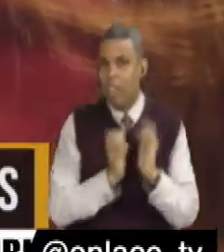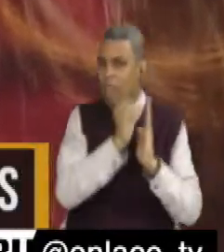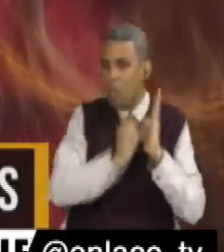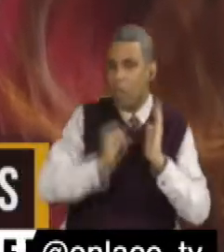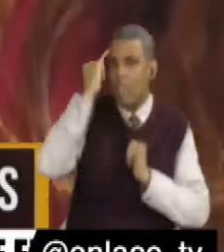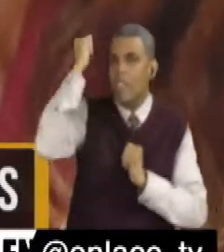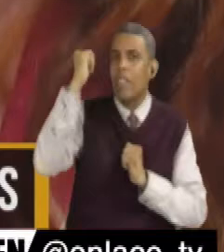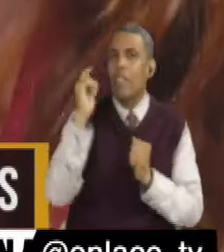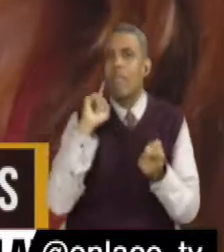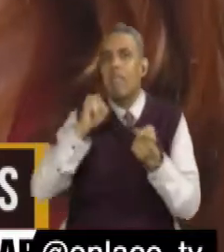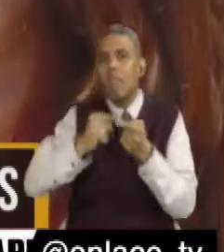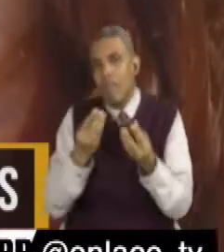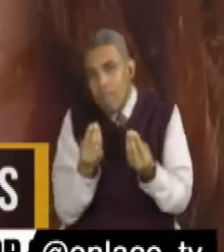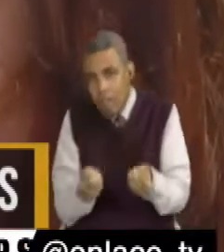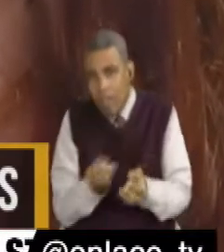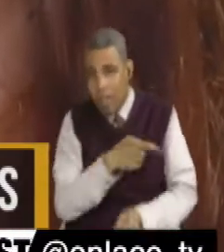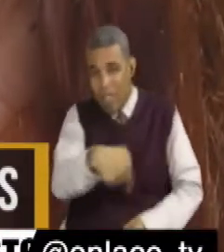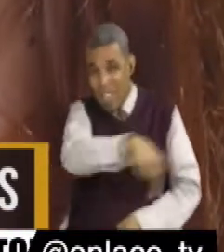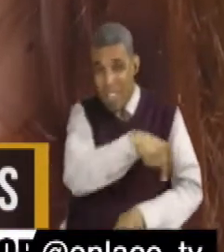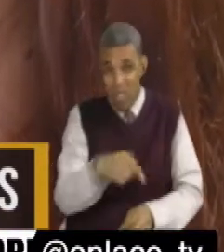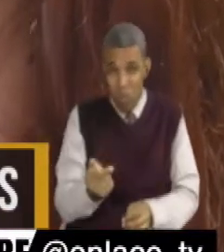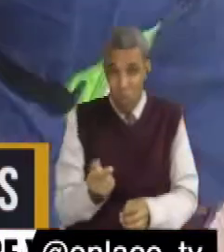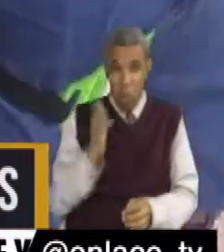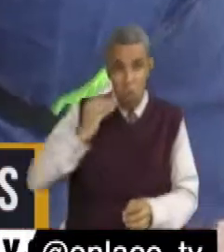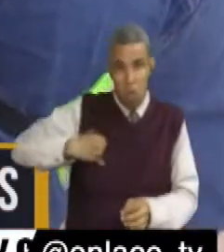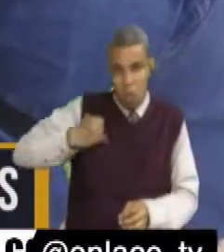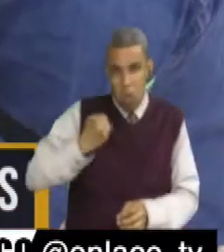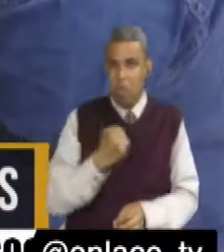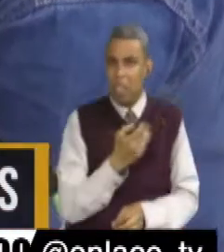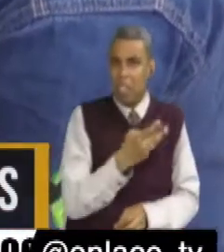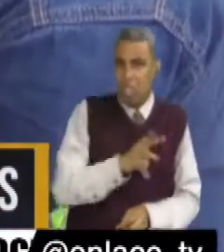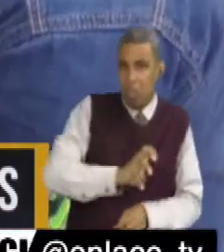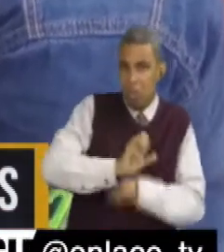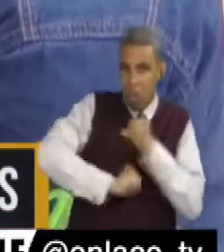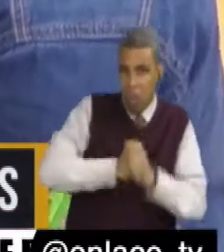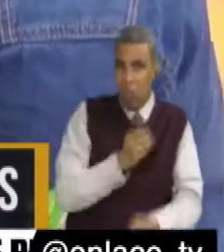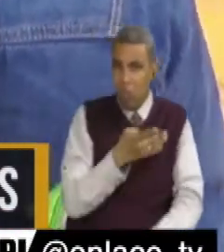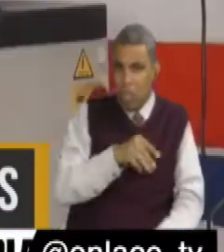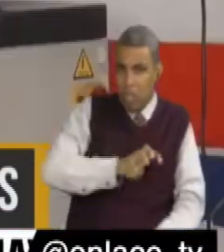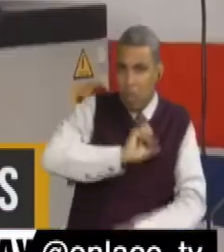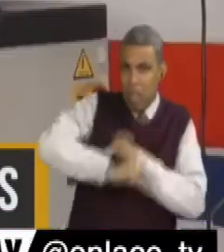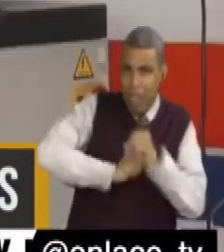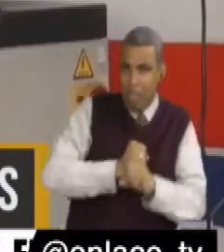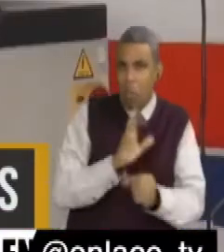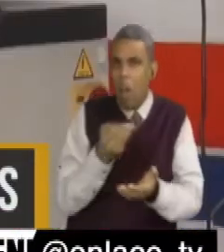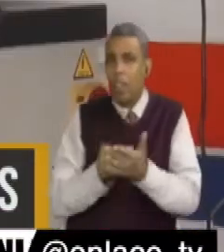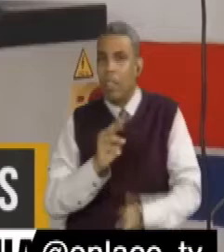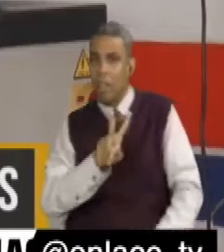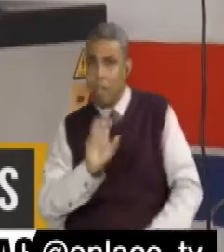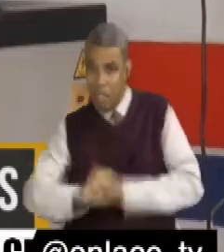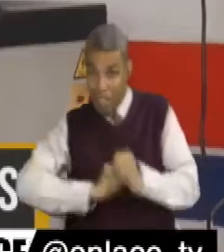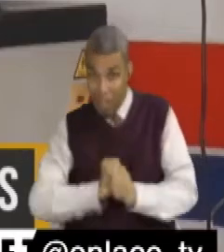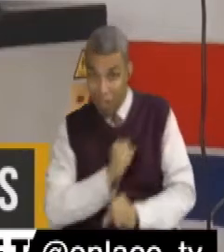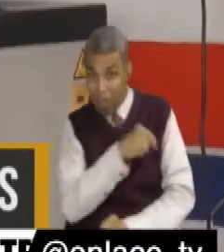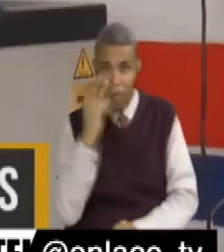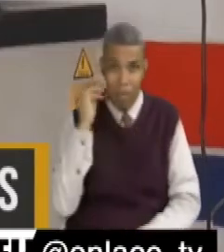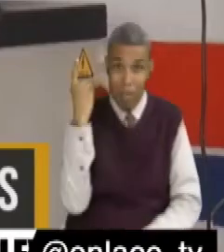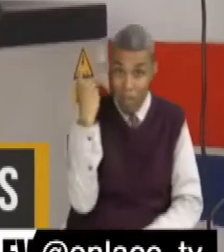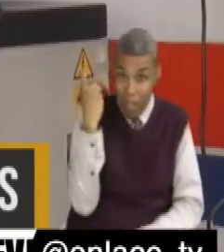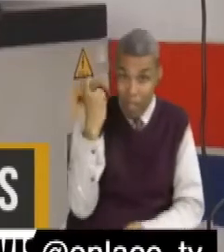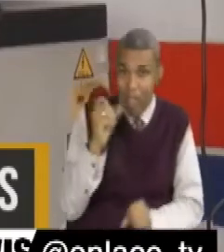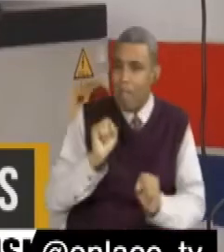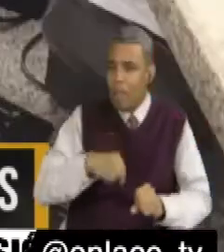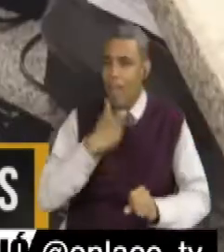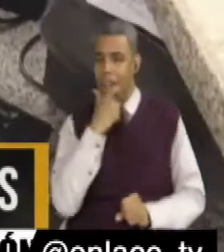la empleabilidad de los jóvenes que se encuentran entre los 18 y 28 años de edad, que no cuentan con experiencia laboral relevante. Es un instrumento para facilitar